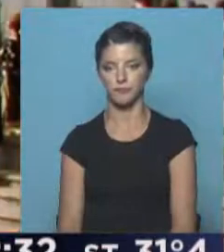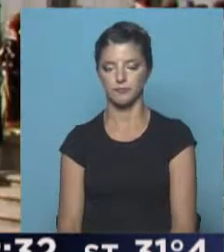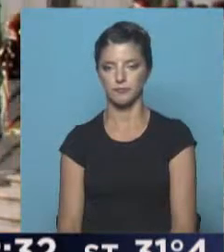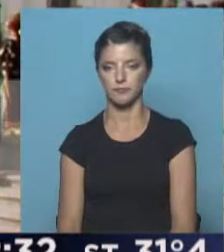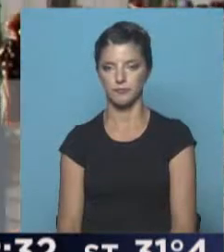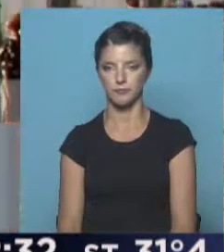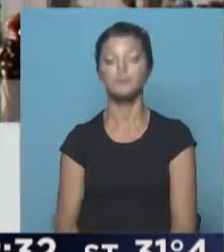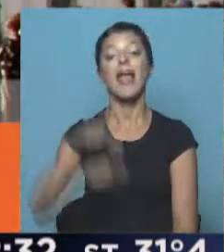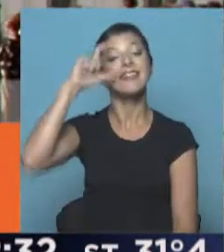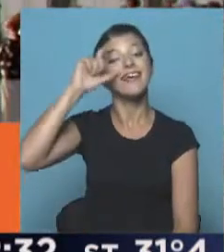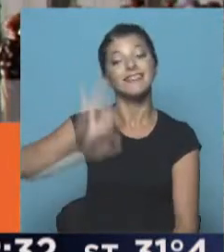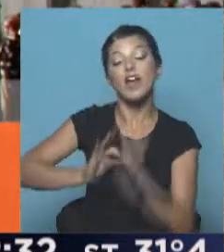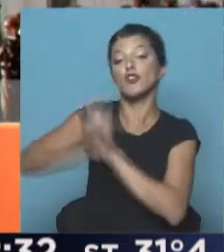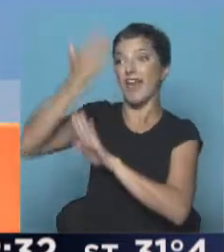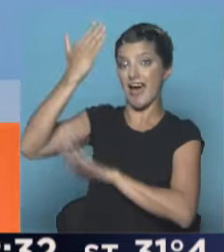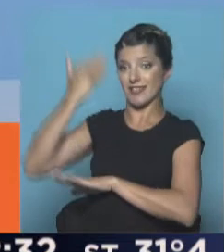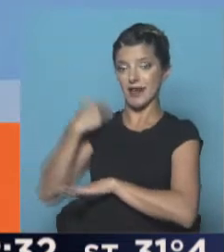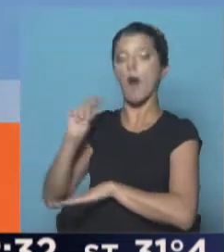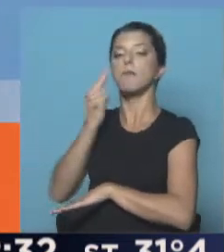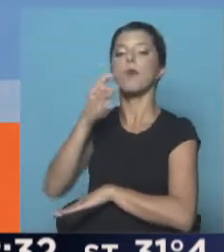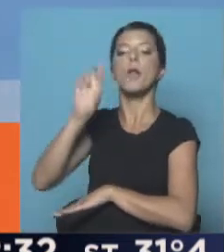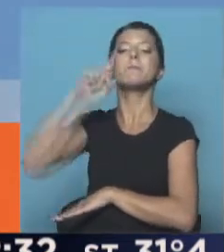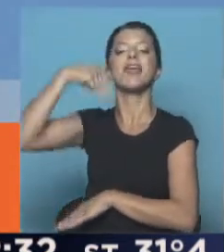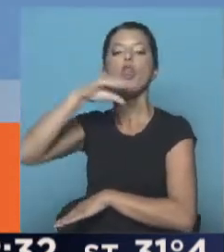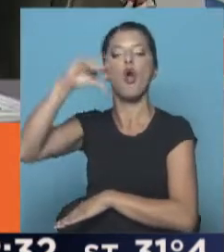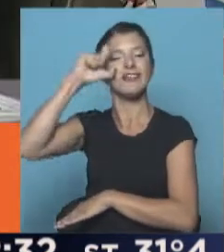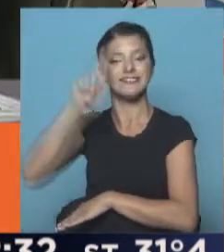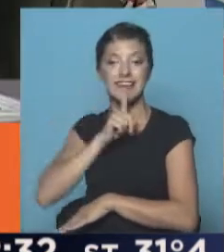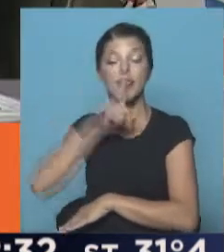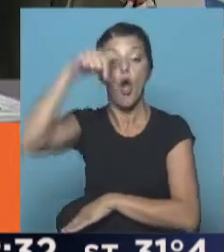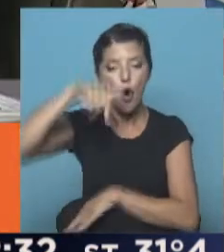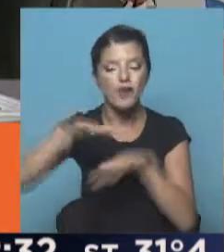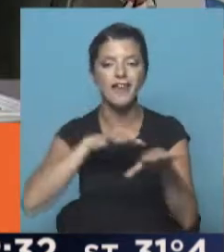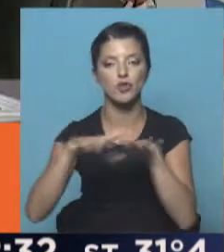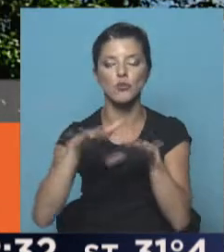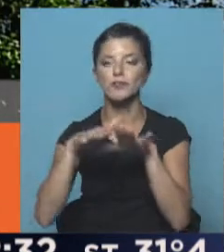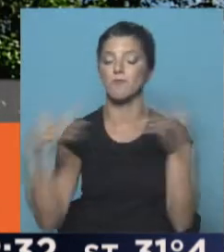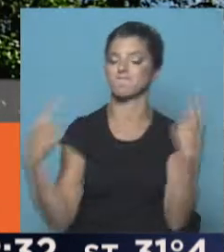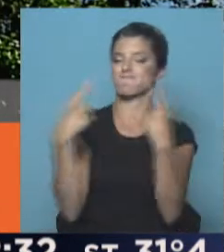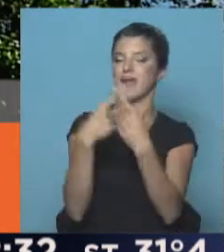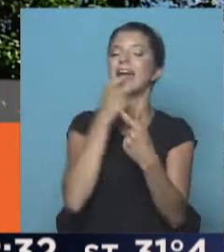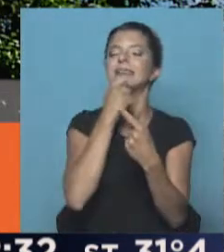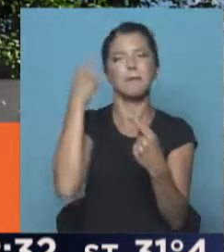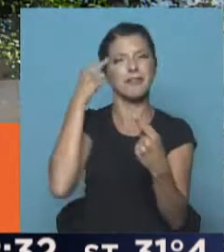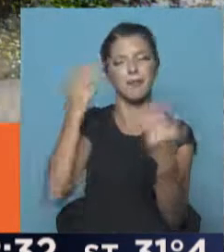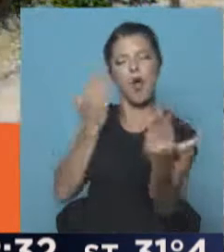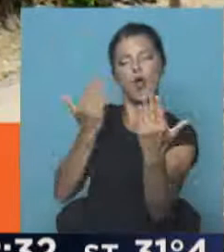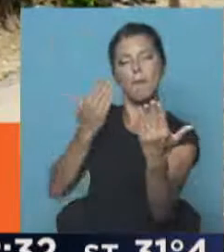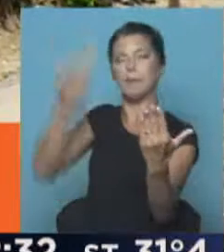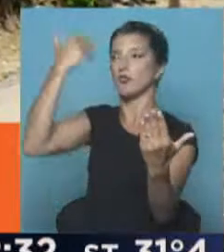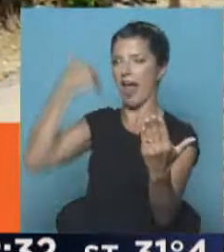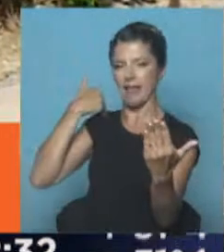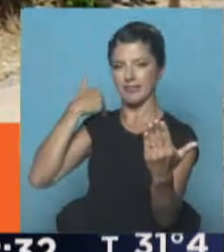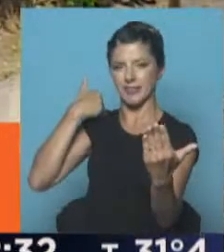a 10 años de la muerte de augusto pinochet chile presenta un panorama de enorme contraste si se compara con el que atravesó durante